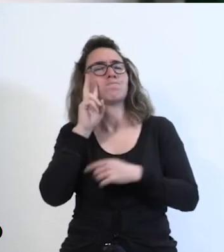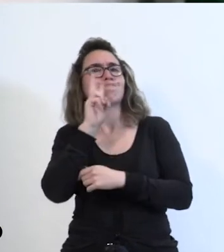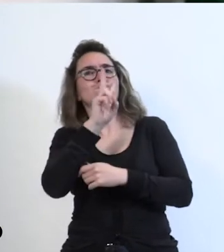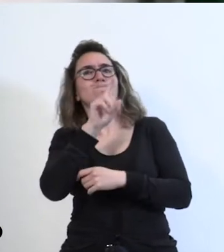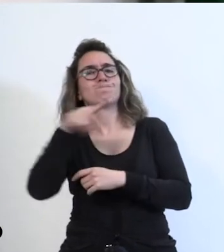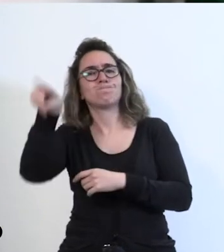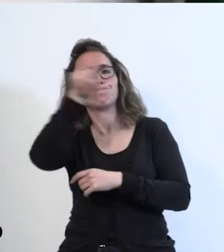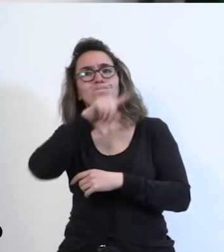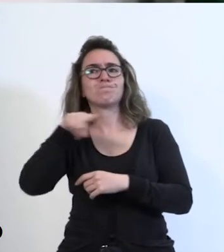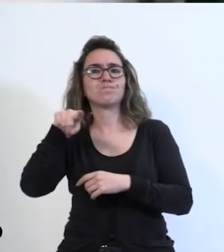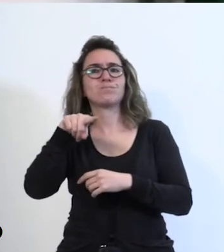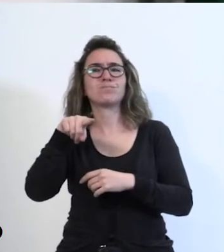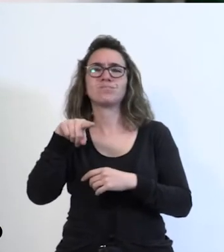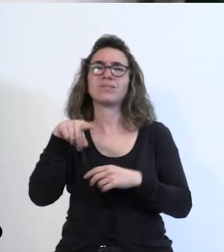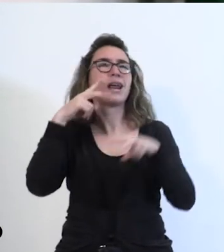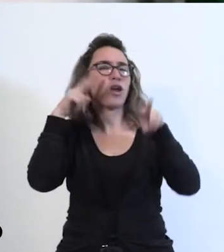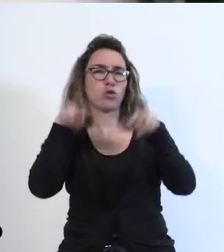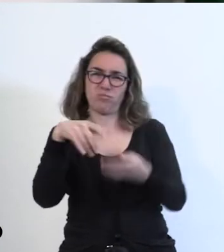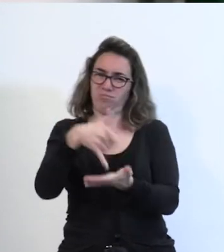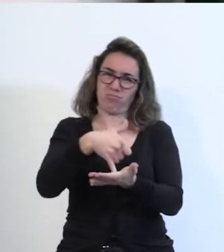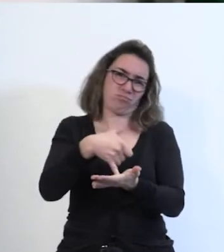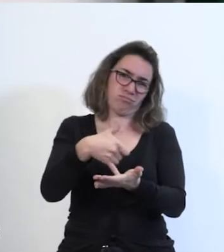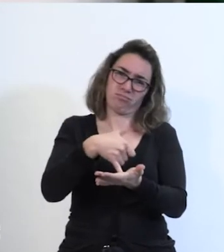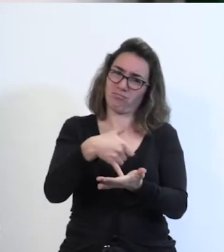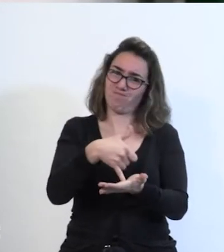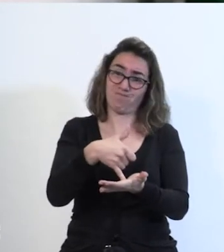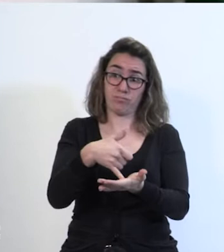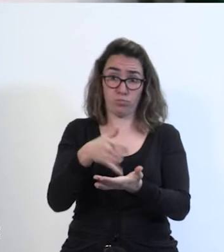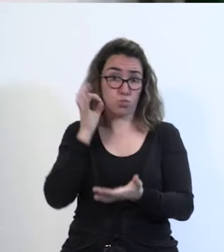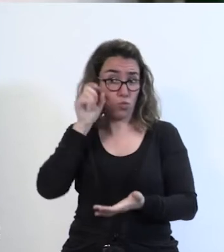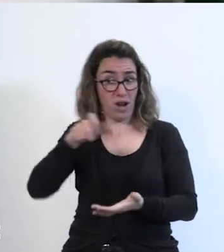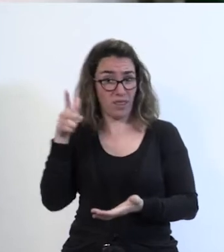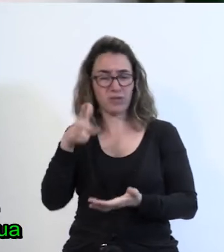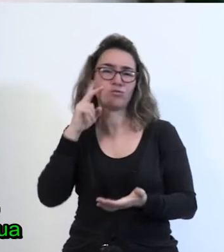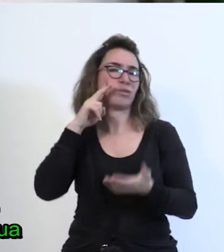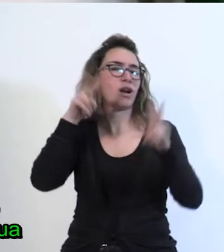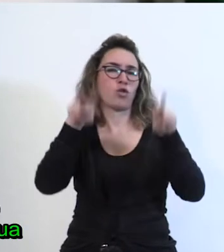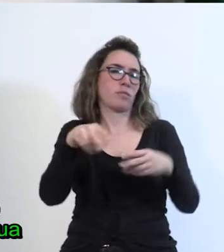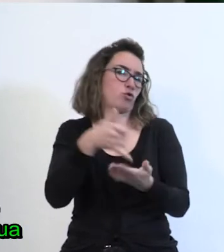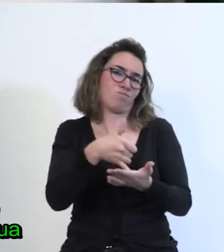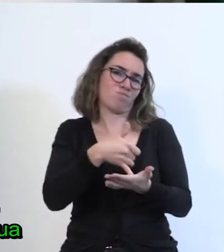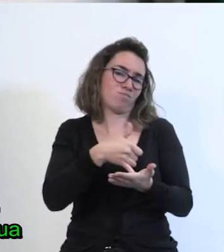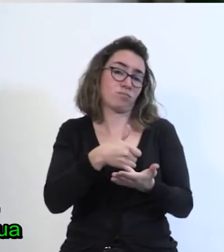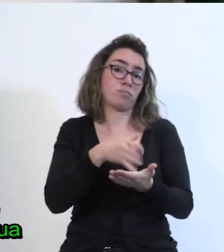encontramos ante un reconocimiento precario de los derechos de las mujeres. Y en algunos